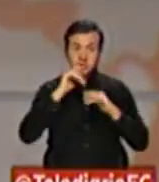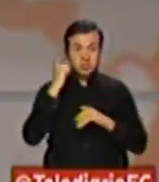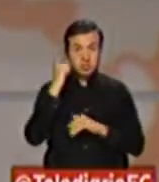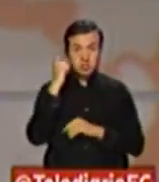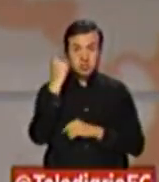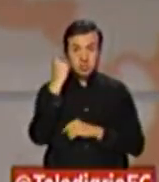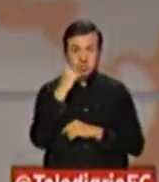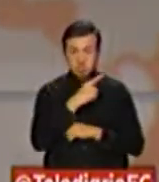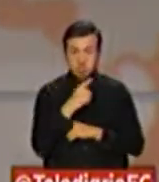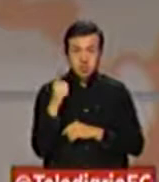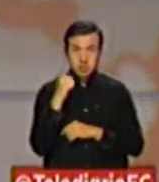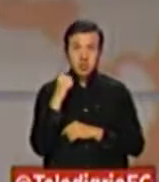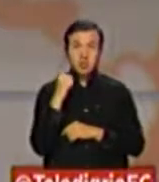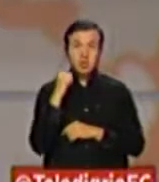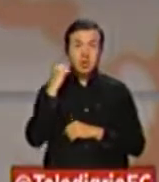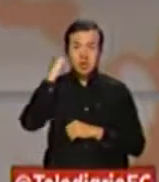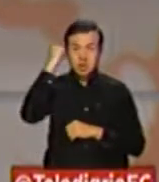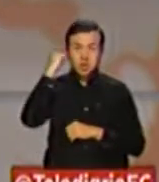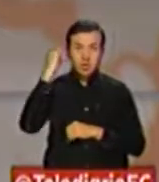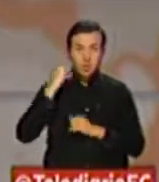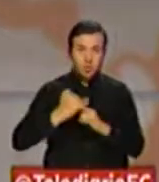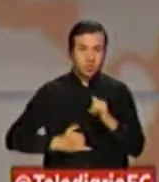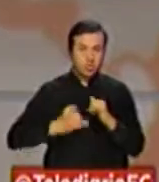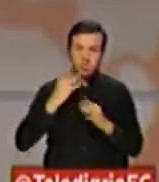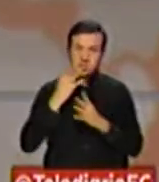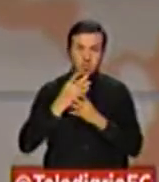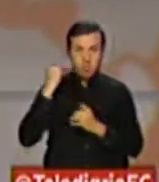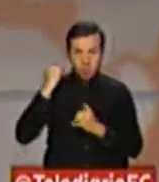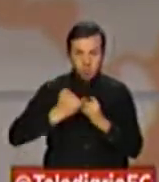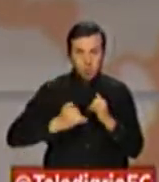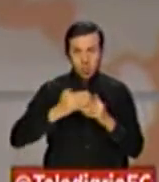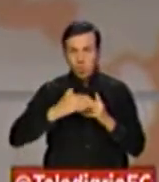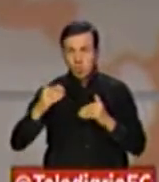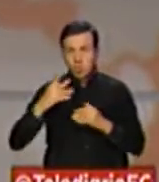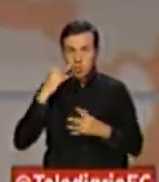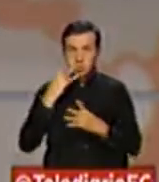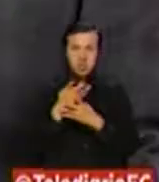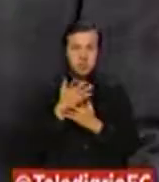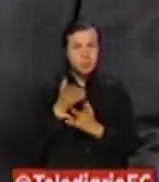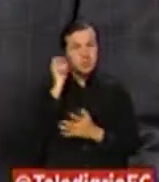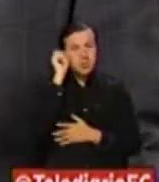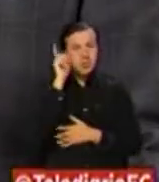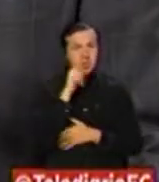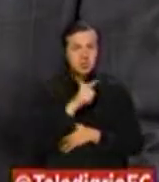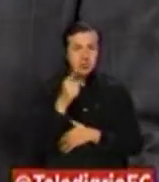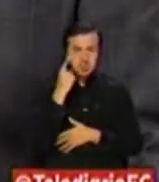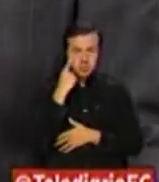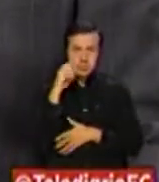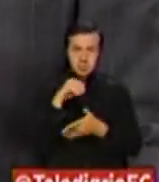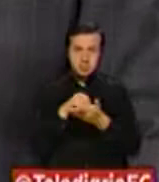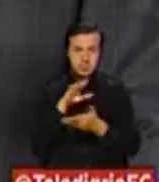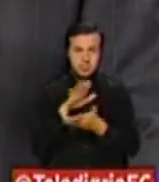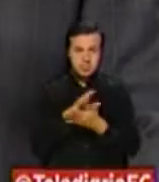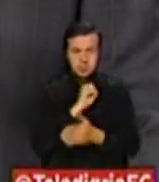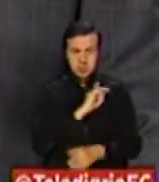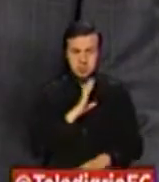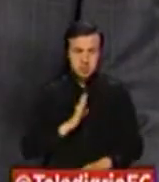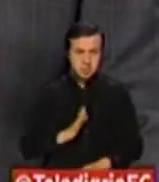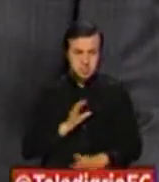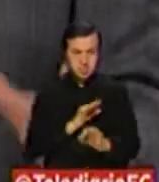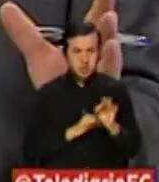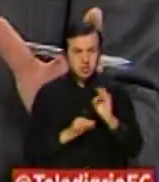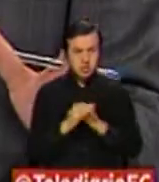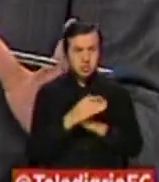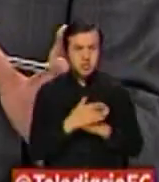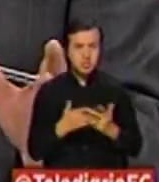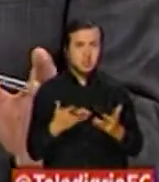que la prisión es, como decimos en derecho, de última ratio, es decir, es la última opción. ¿Pero cuál es el criterio con el cual se debe aplicar una medida sustitutiva de este